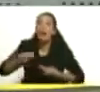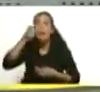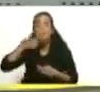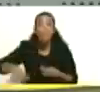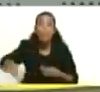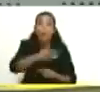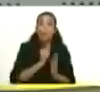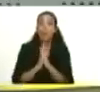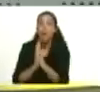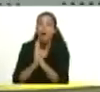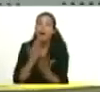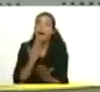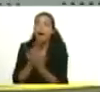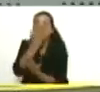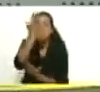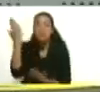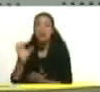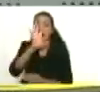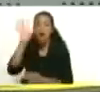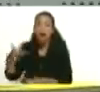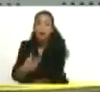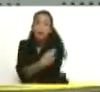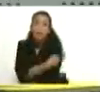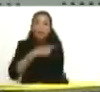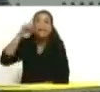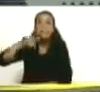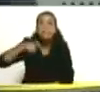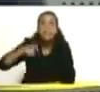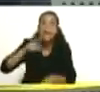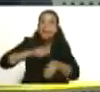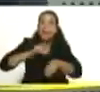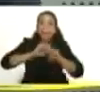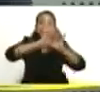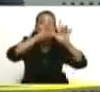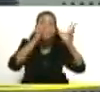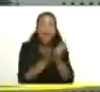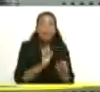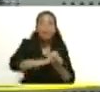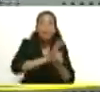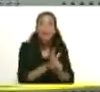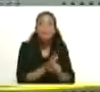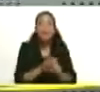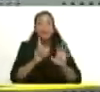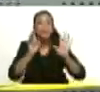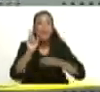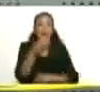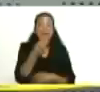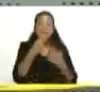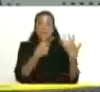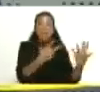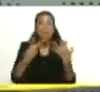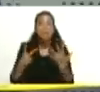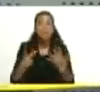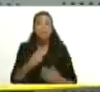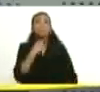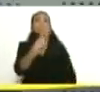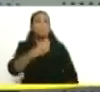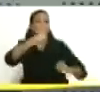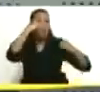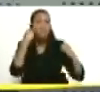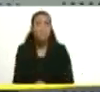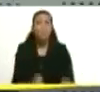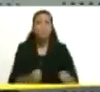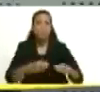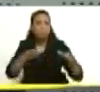necesitaba, a las vacunas que necesitaba. Así que el G77 tiene que levantar su voz con más